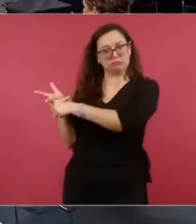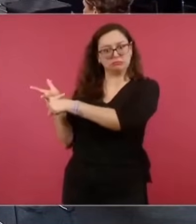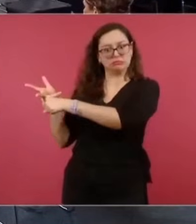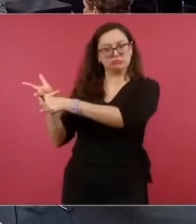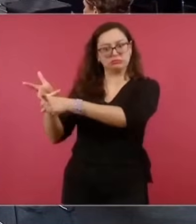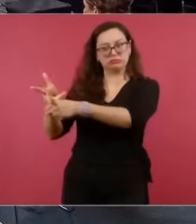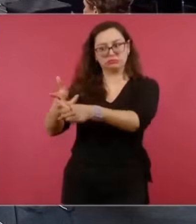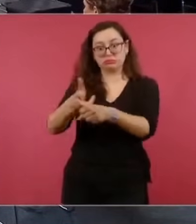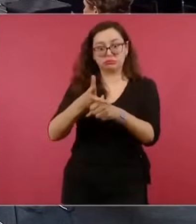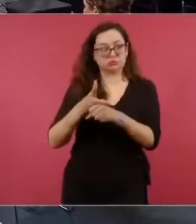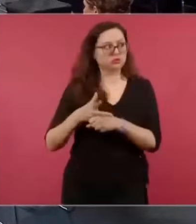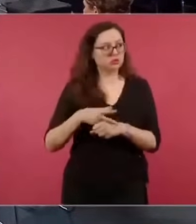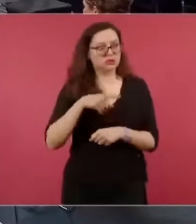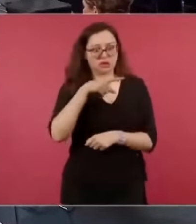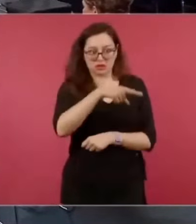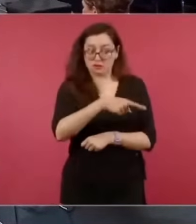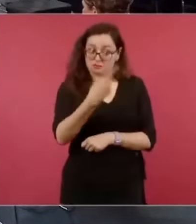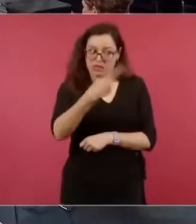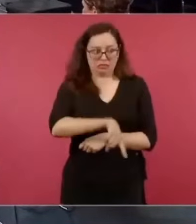video.